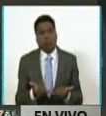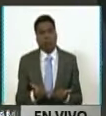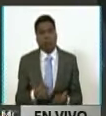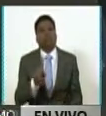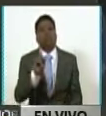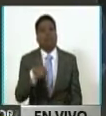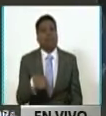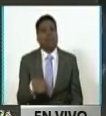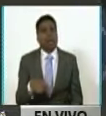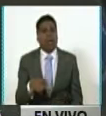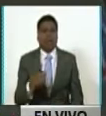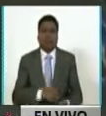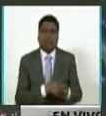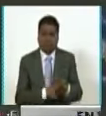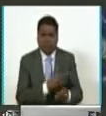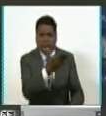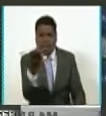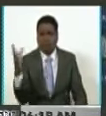Todavía, queridos hermanos, compañeros,